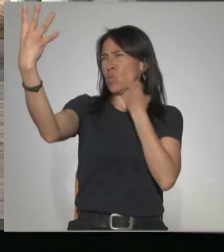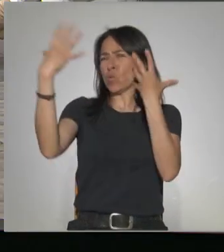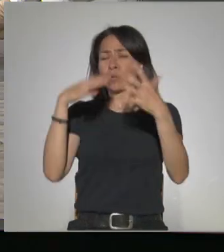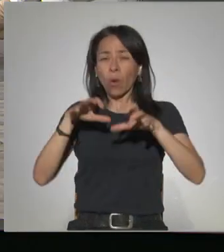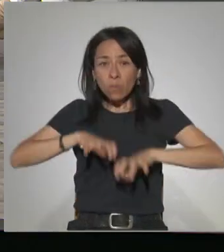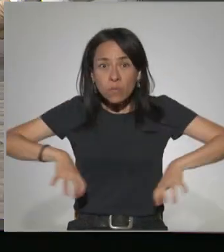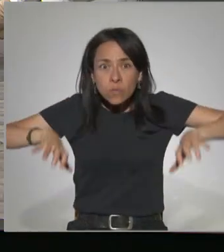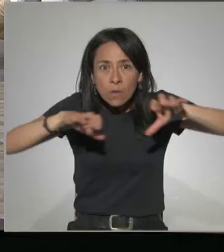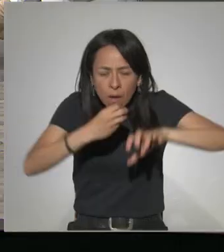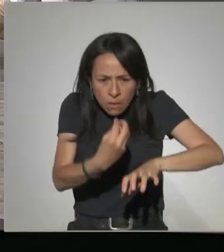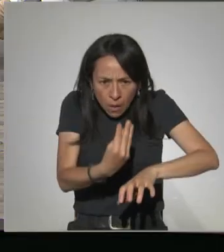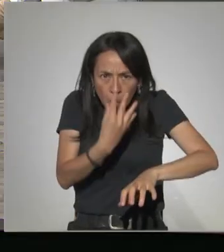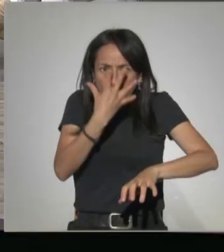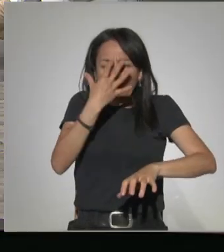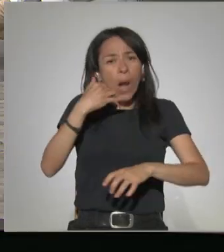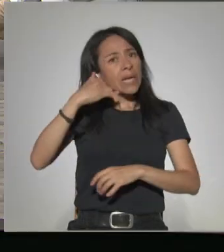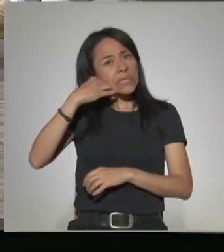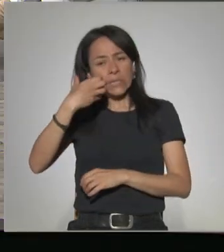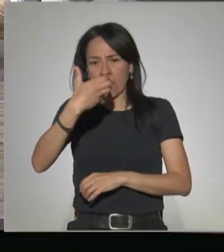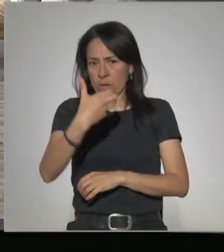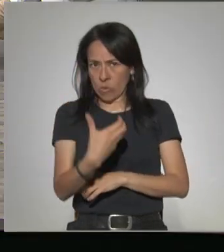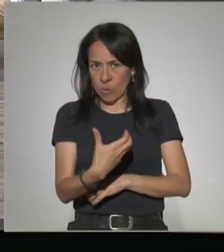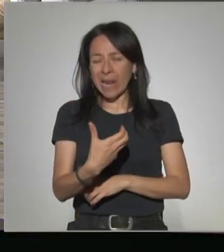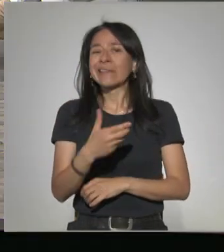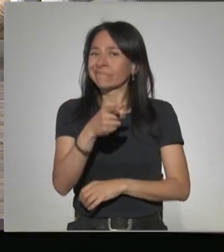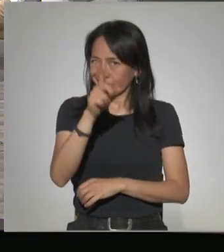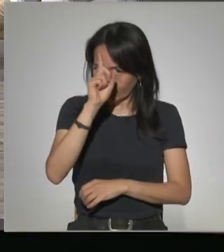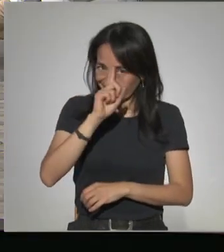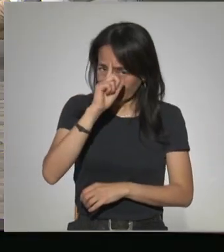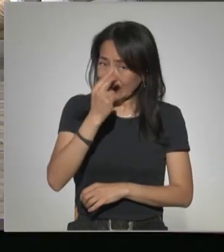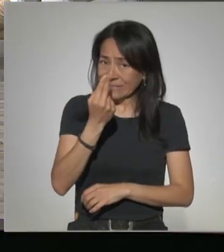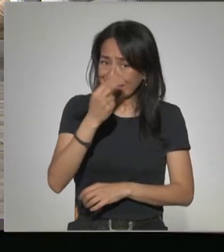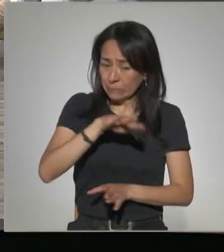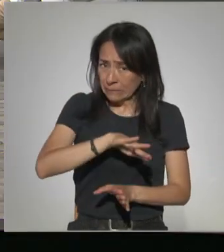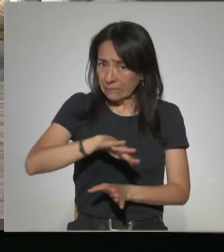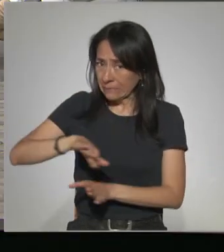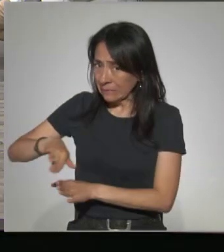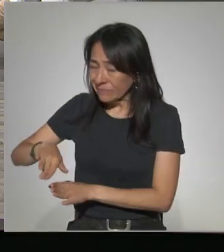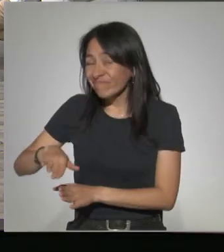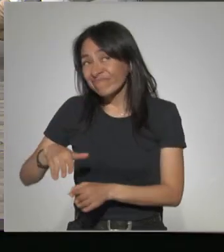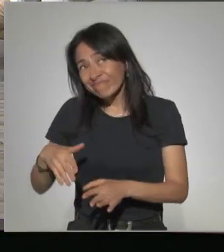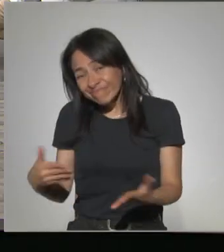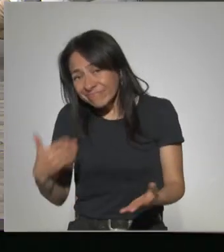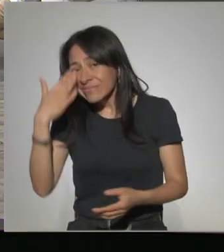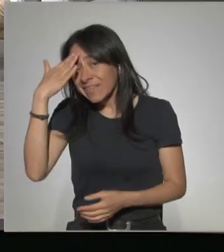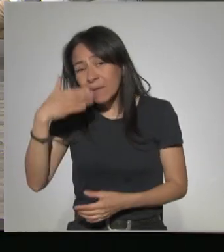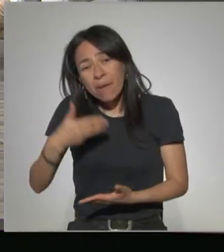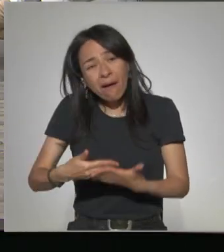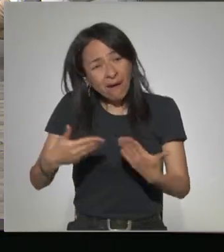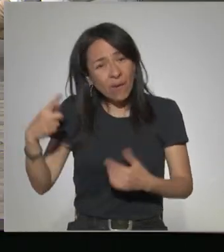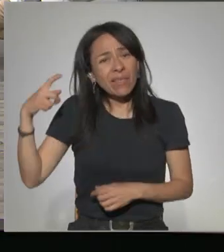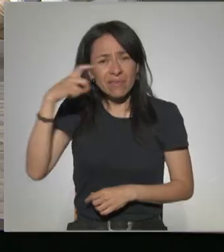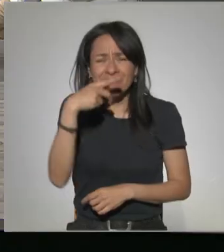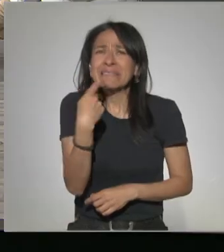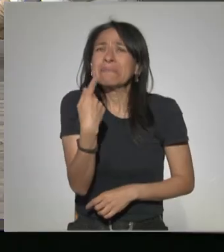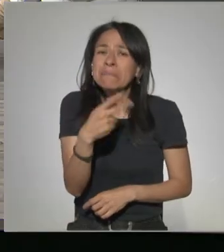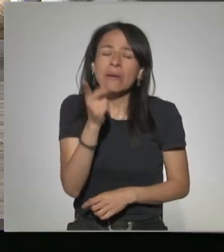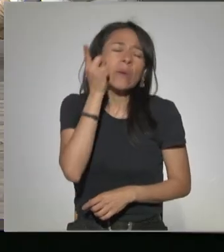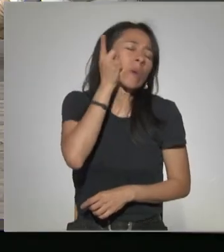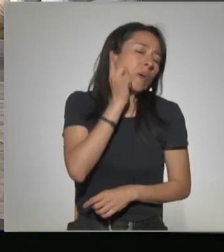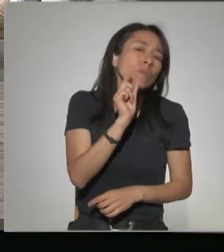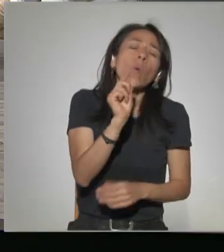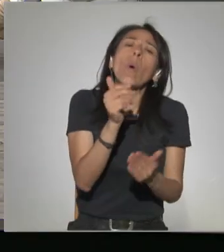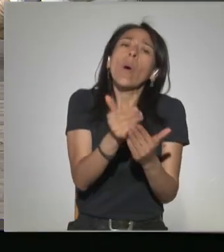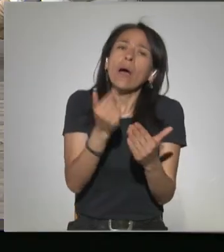le sugerimos, si no es posible, que lo retire, porque la verdad es que hoy en día no es posible, pues al menos sí una hora, media hora antes de ir a la